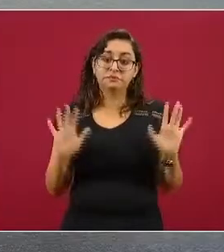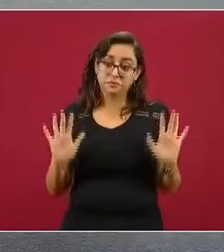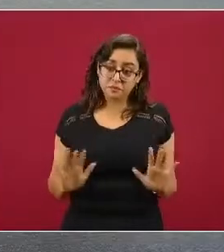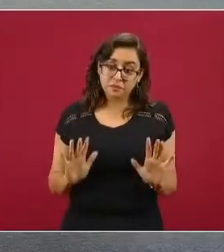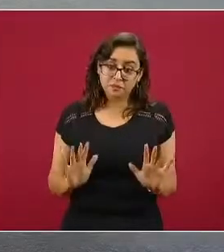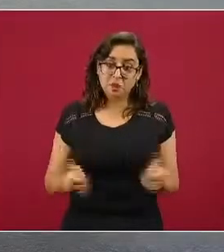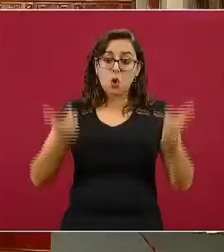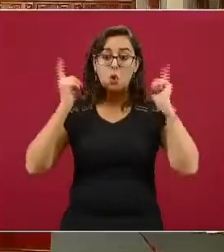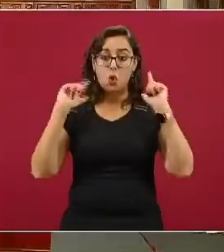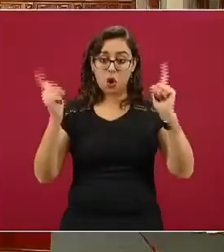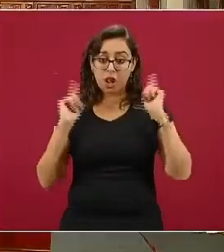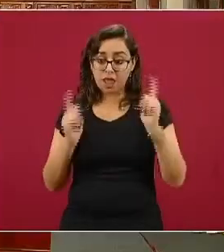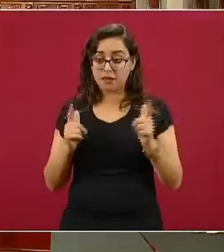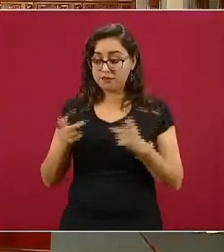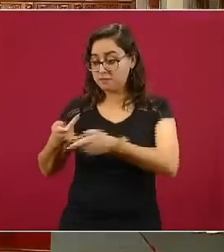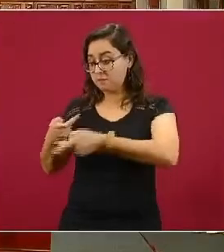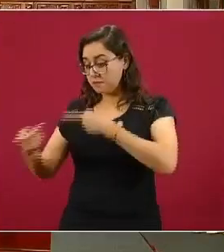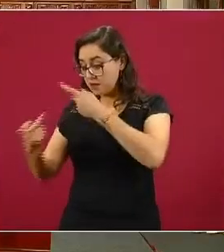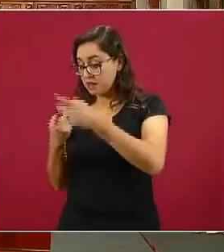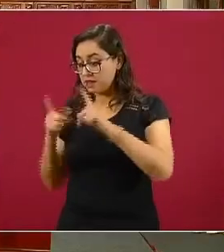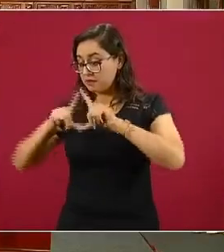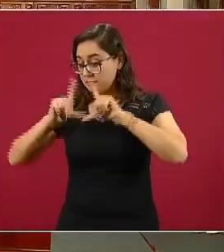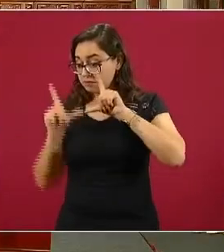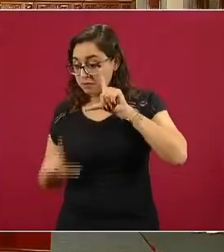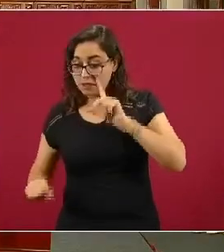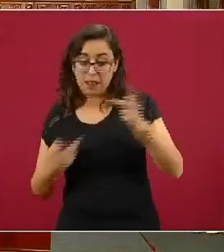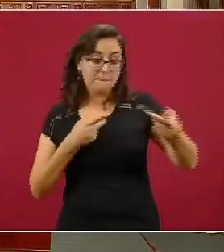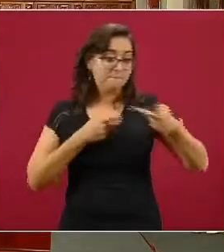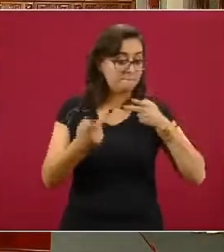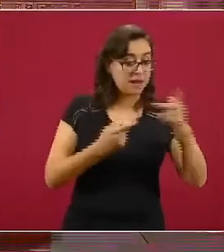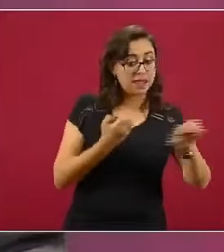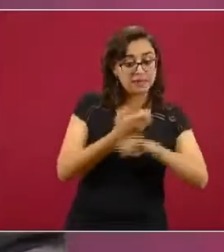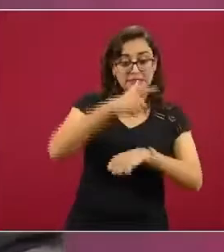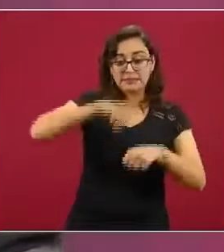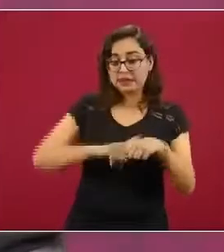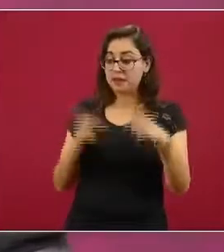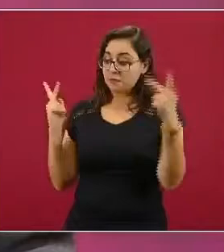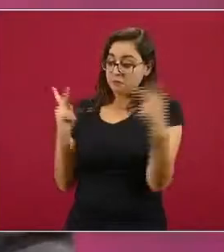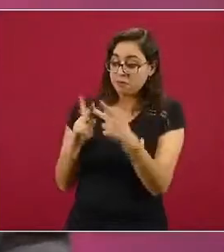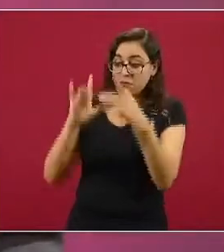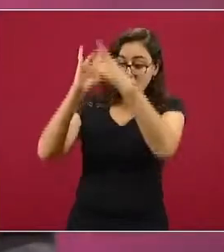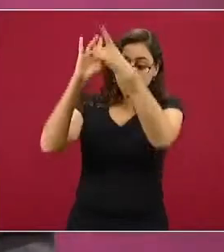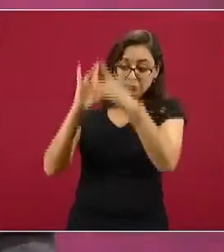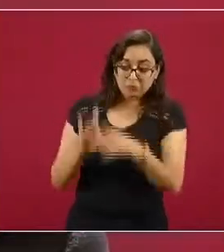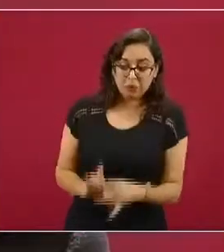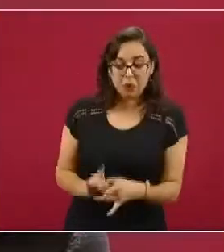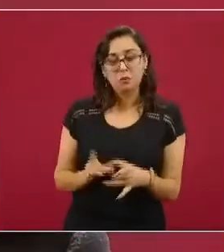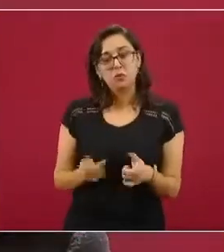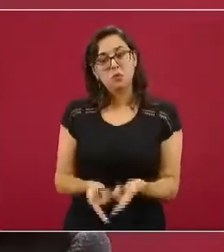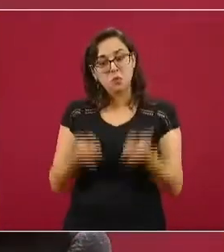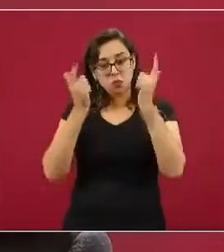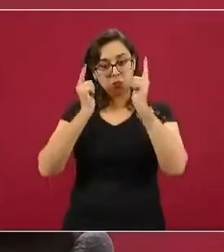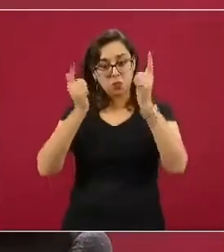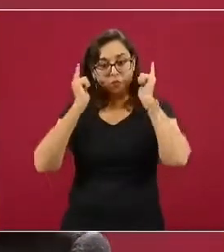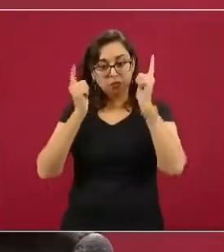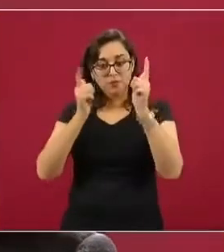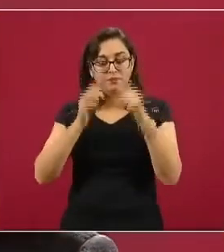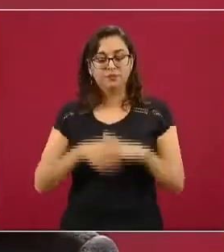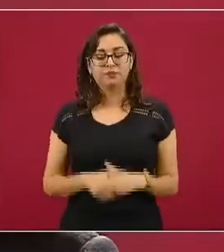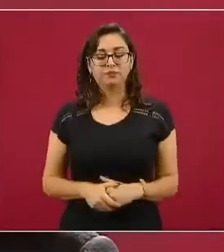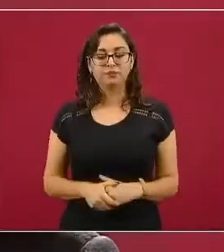armonía entre el planteamiento general, que es responsabilidad del gobierno federal, y las adaptaciones